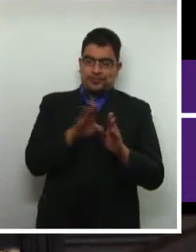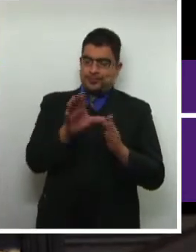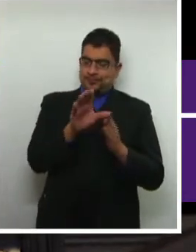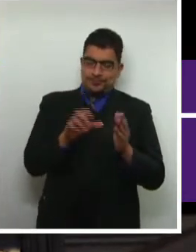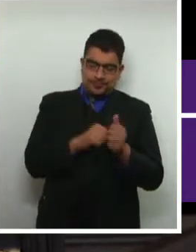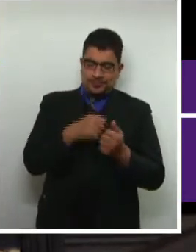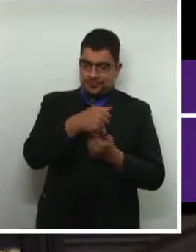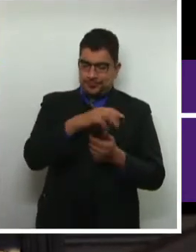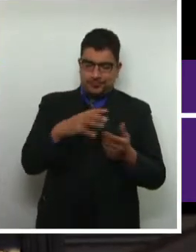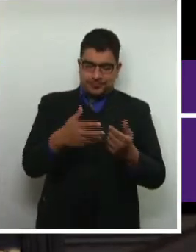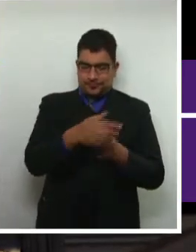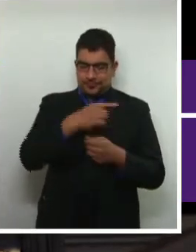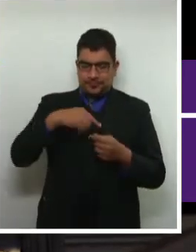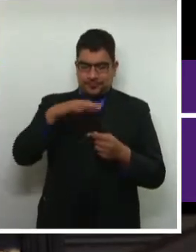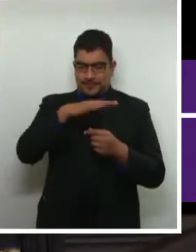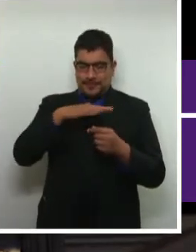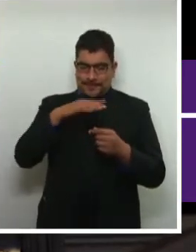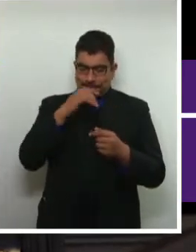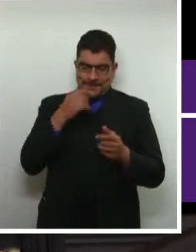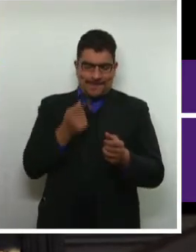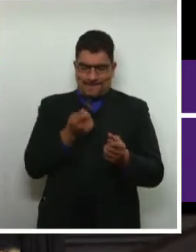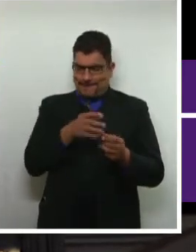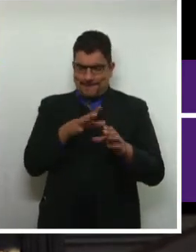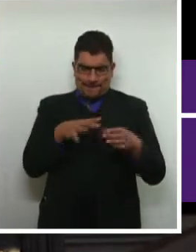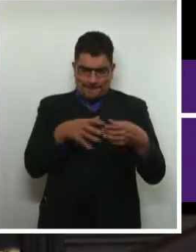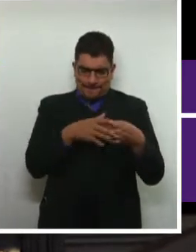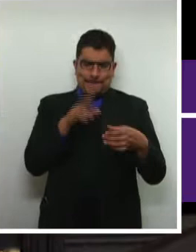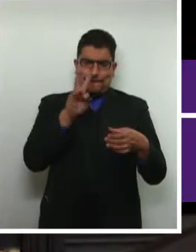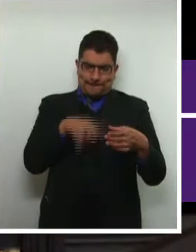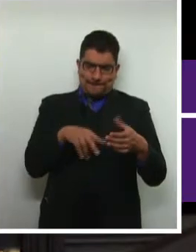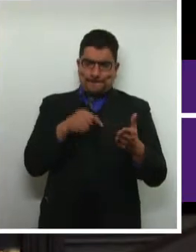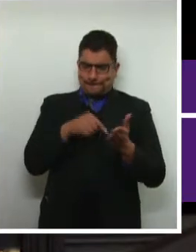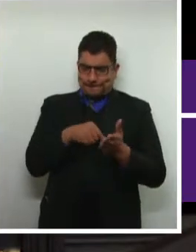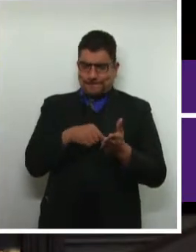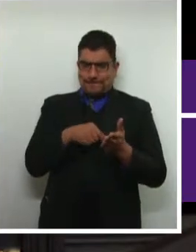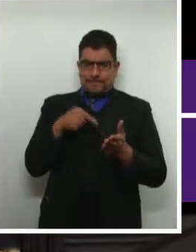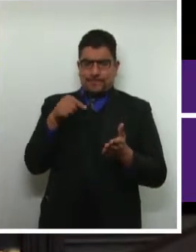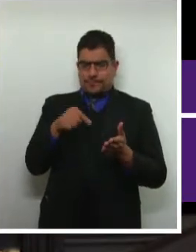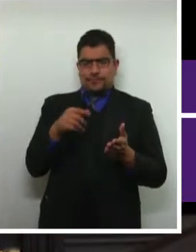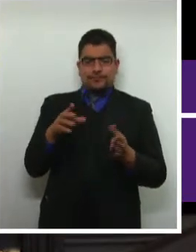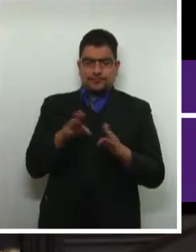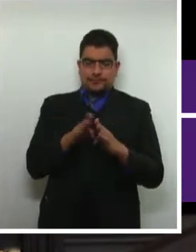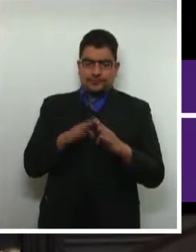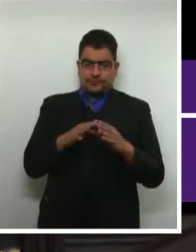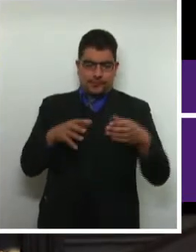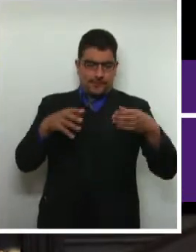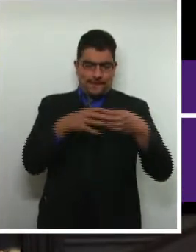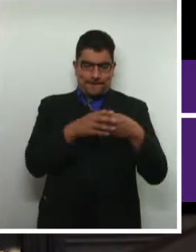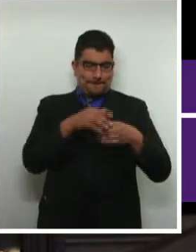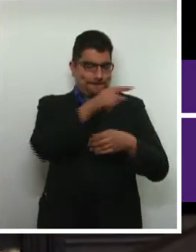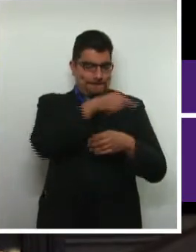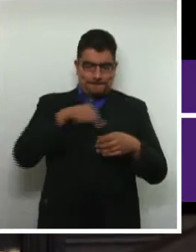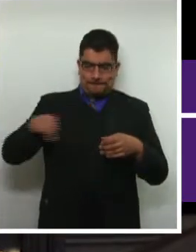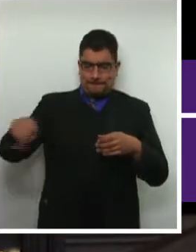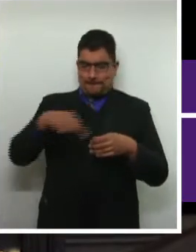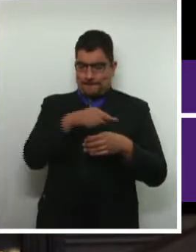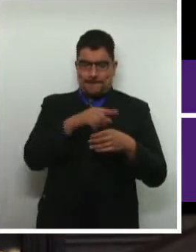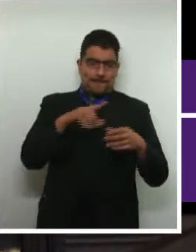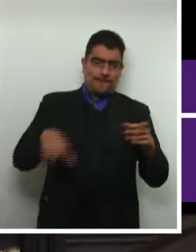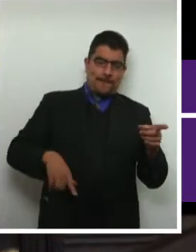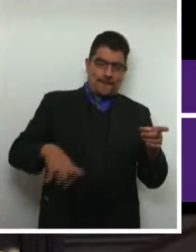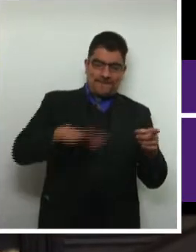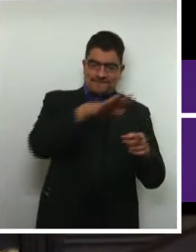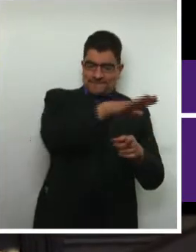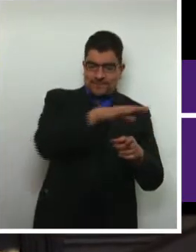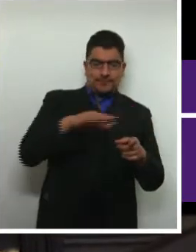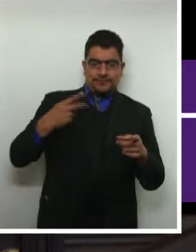Social y Ambiental, porque efectivamente se trata de una autoridad intermedia entre el